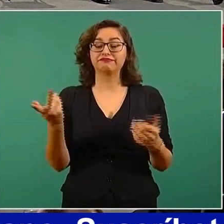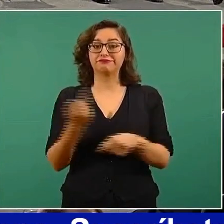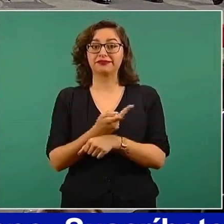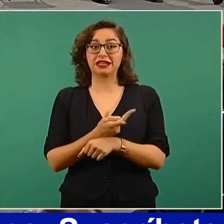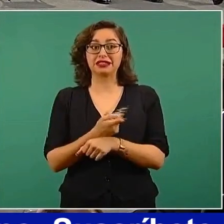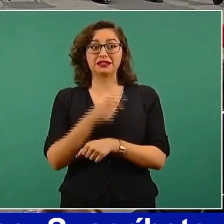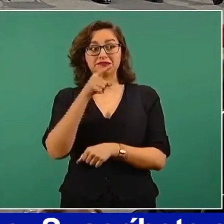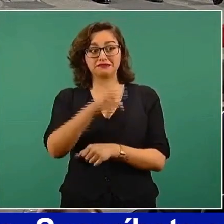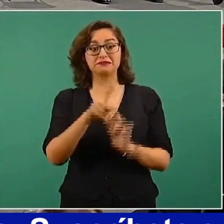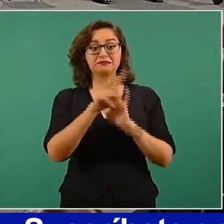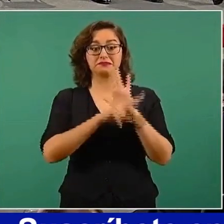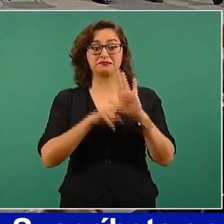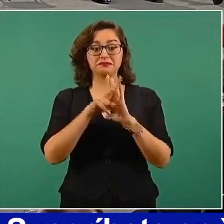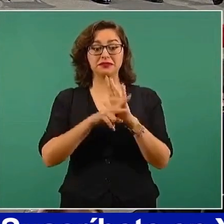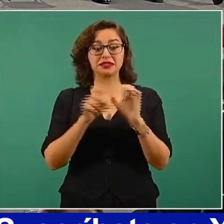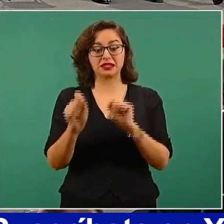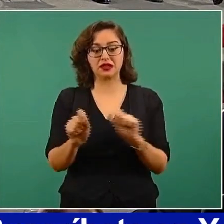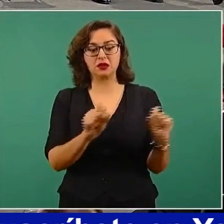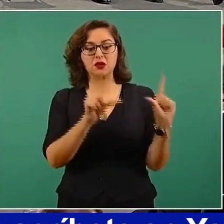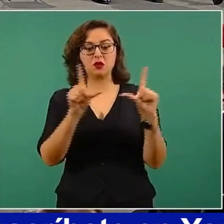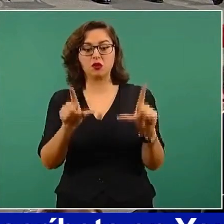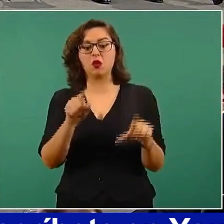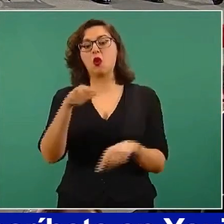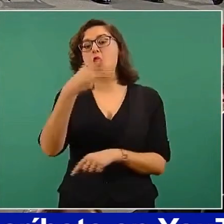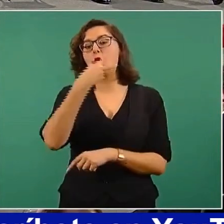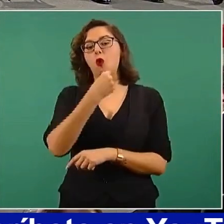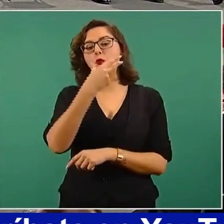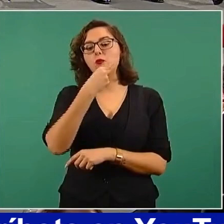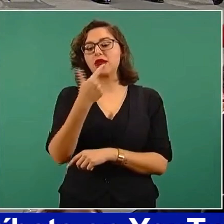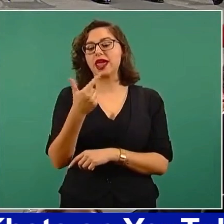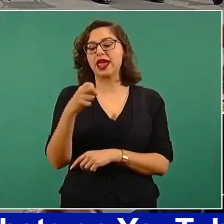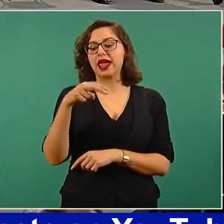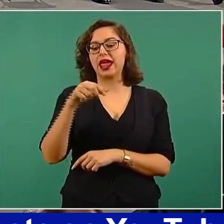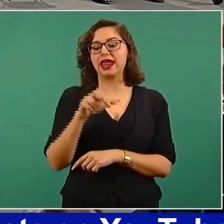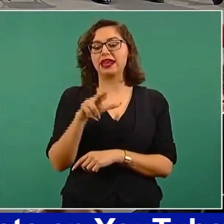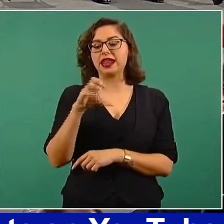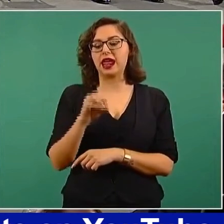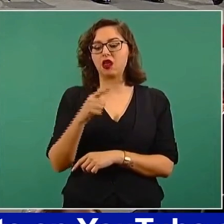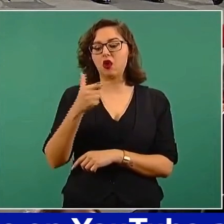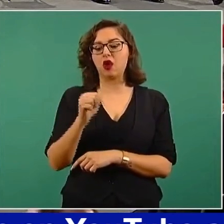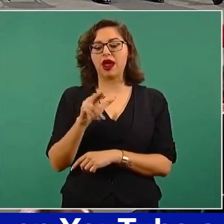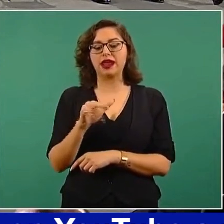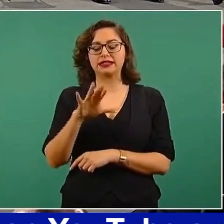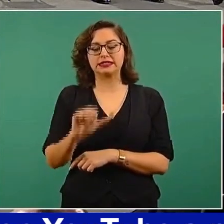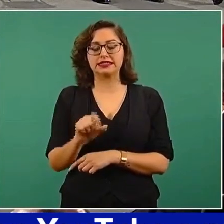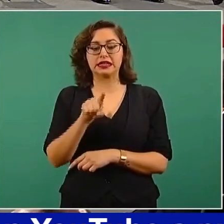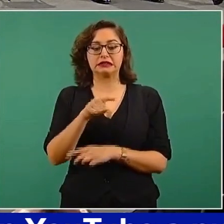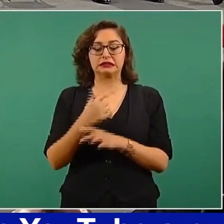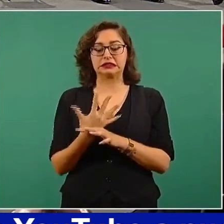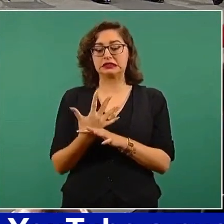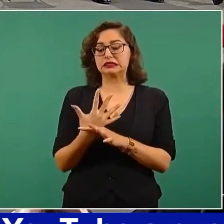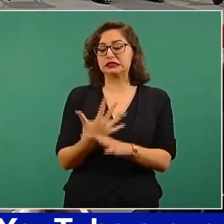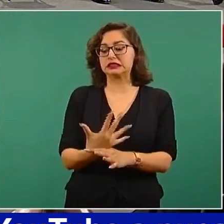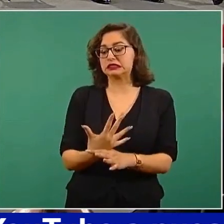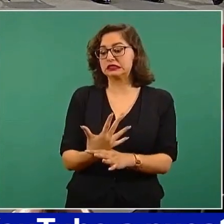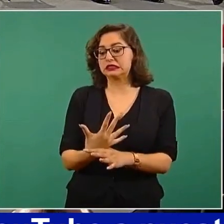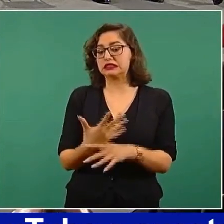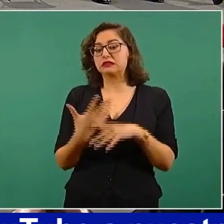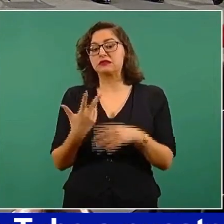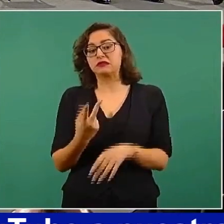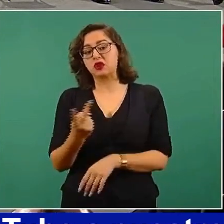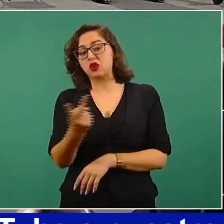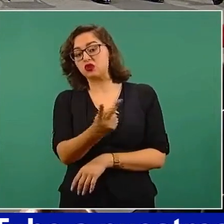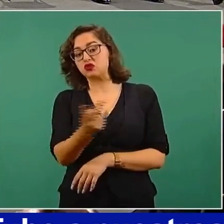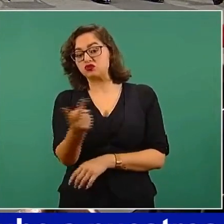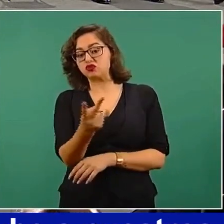fueron testigos, de la declaración de Genaro García Luna, cuando reconoce públicamente que esta detención de los